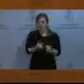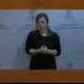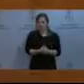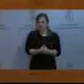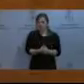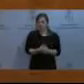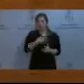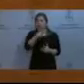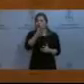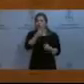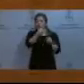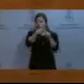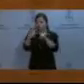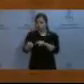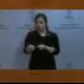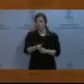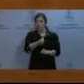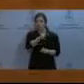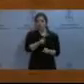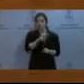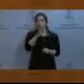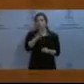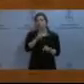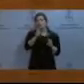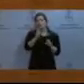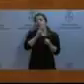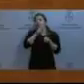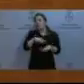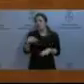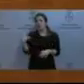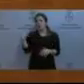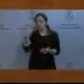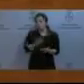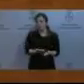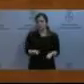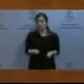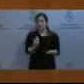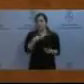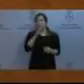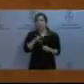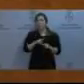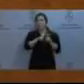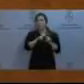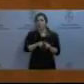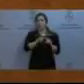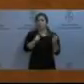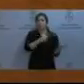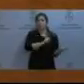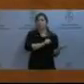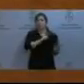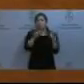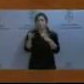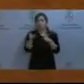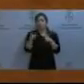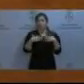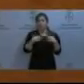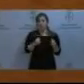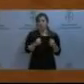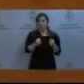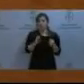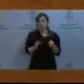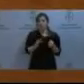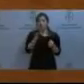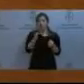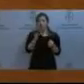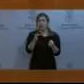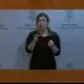por distintas razones. Primero, por razones de historia. Al realizarse las transferencias sanitarias o de sanidad y siendo director de Nisalud el